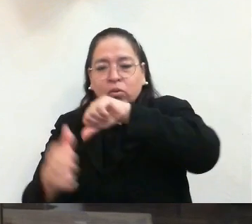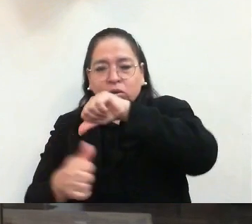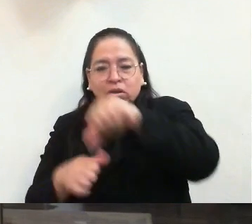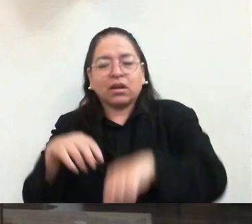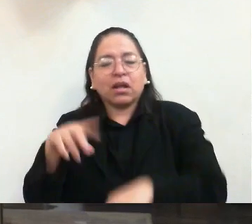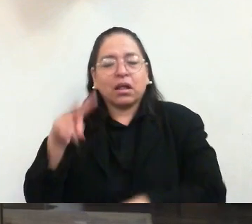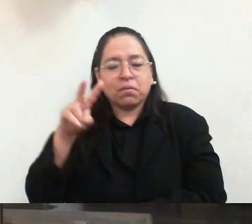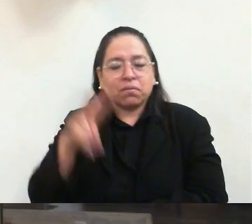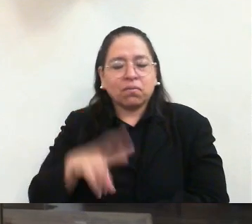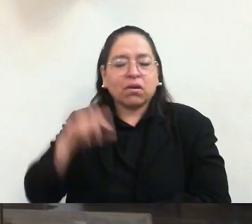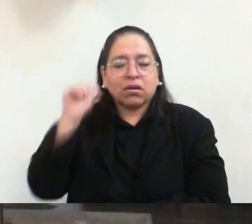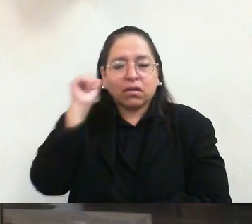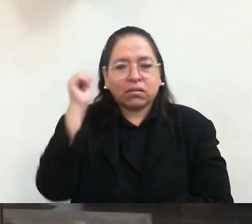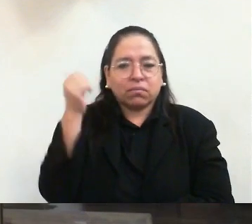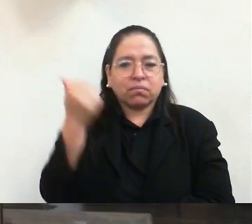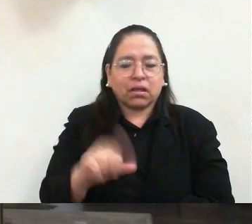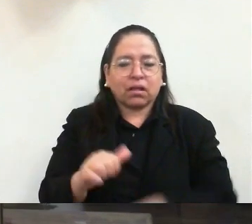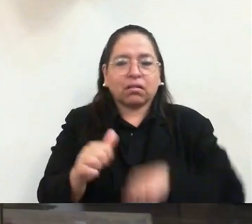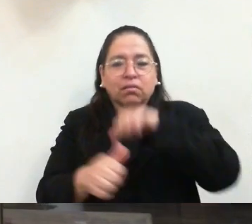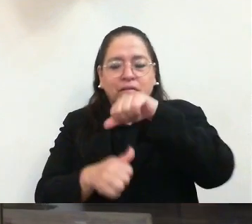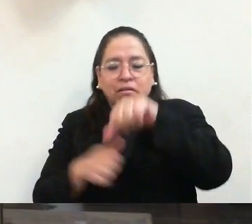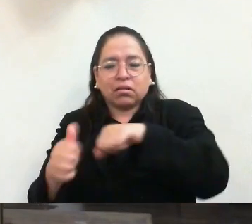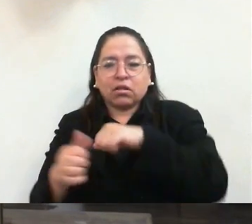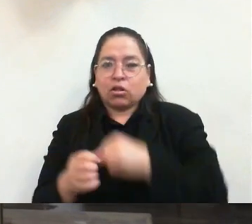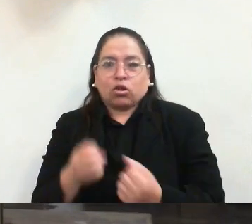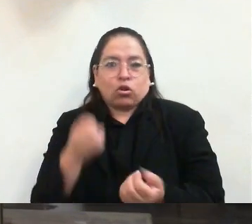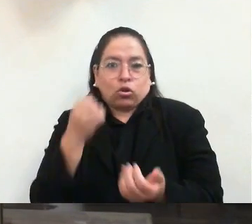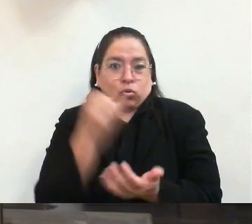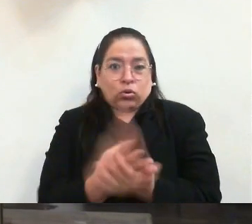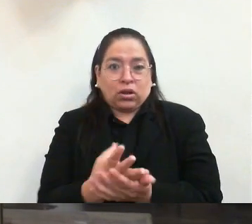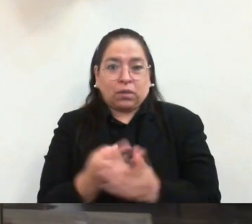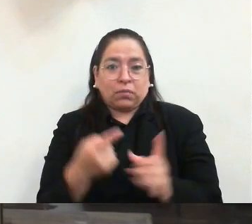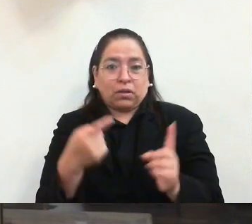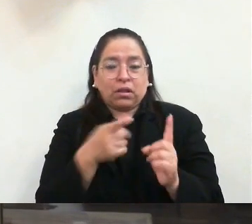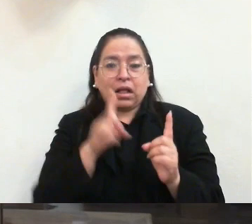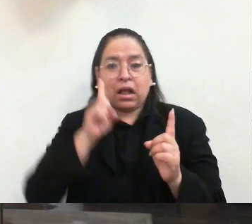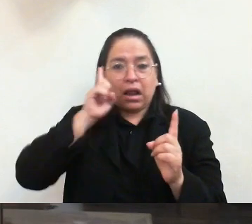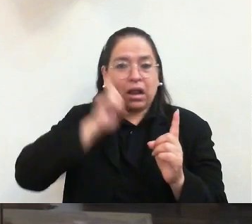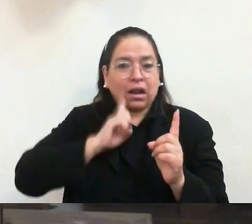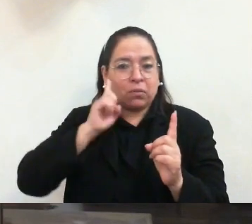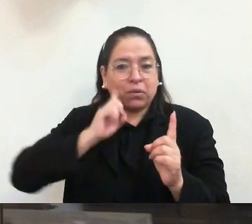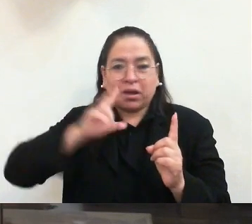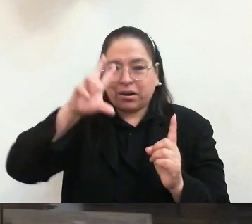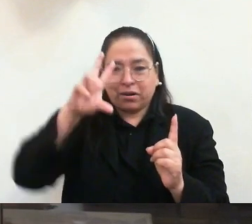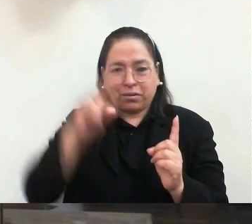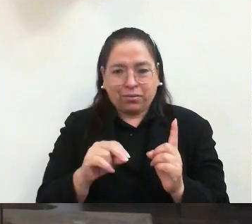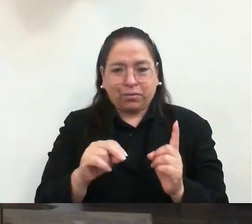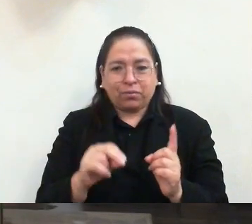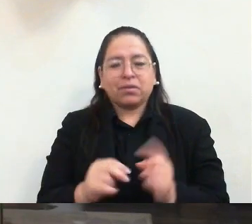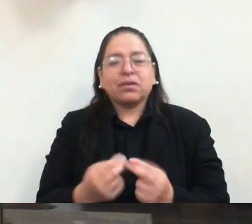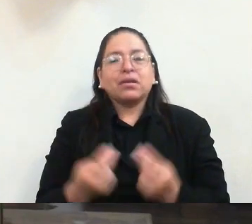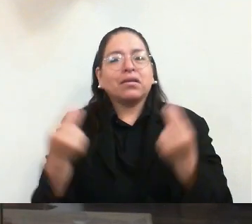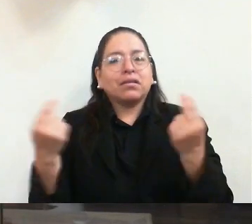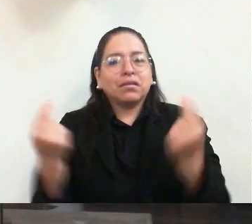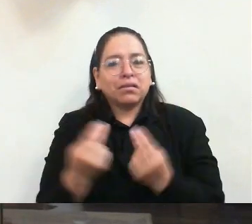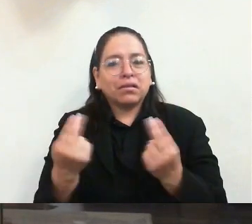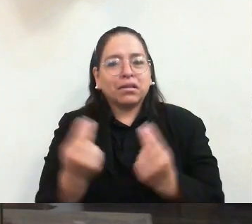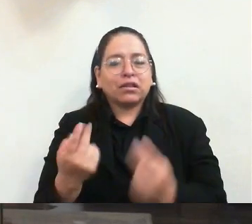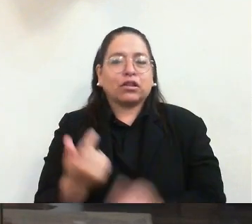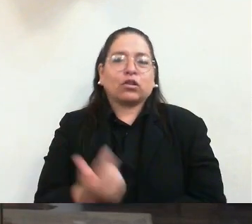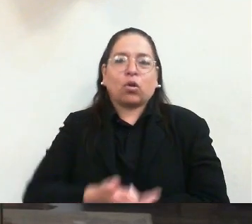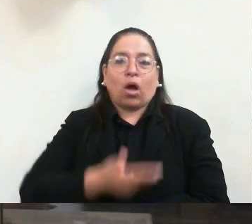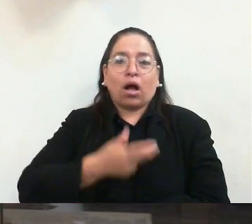realizó no lo hizo ella sola porque a ella se le